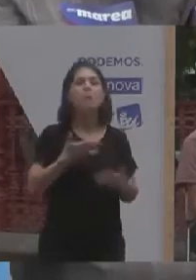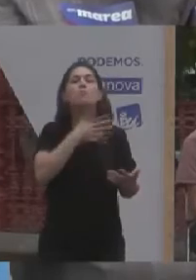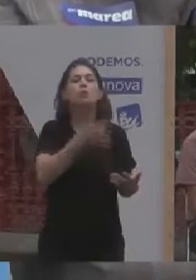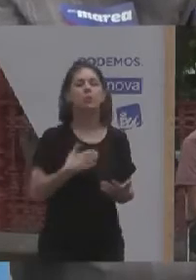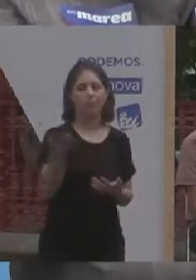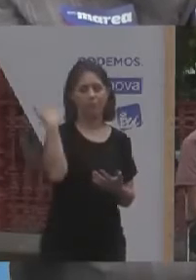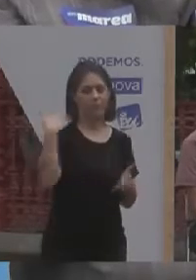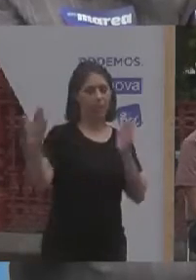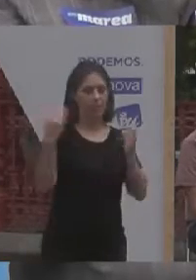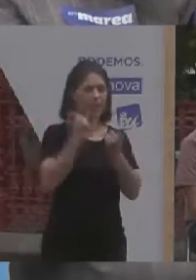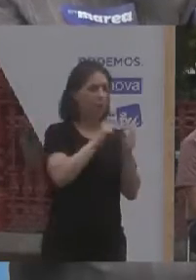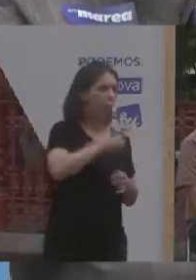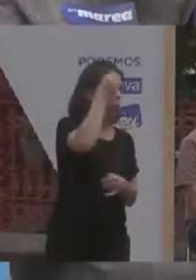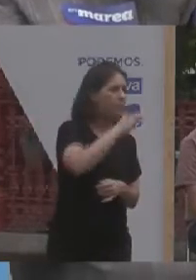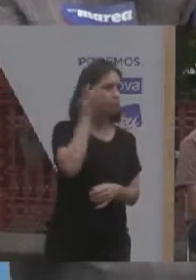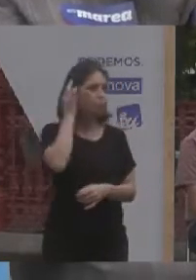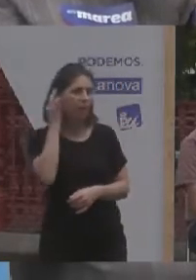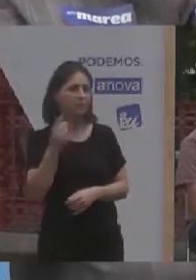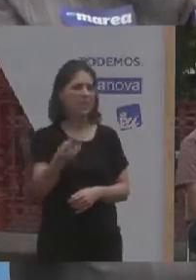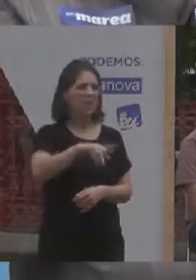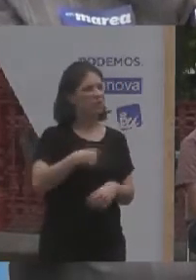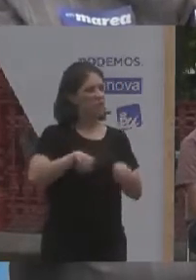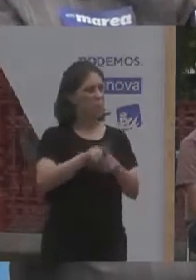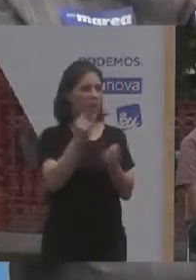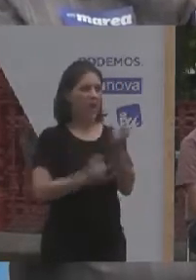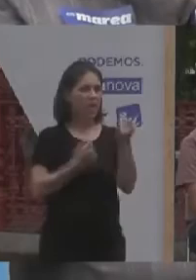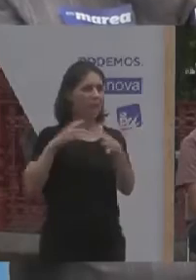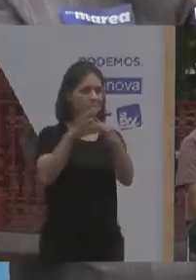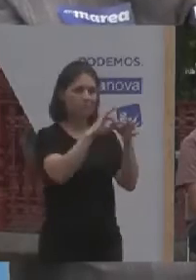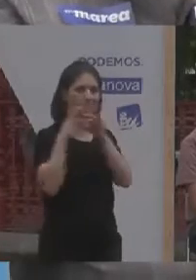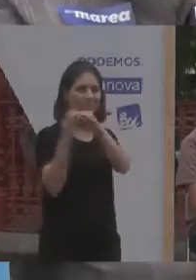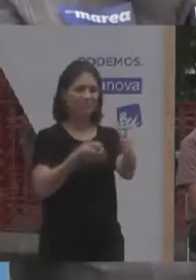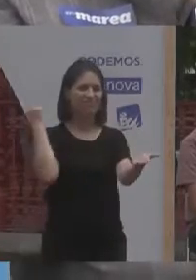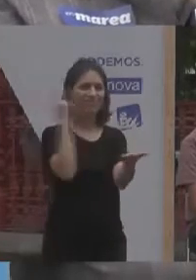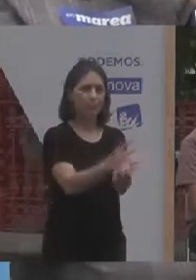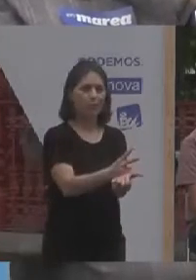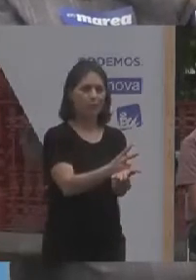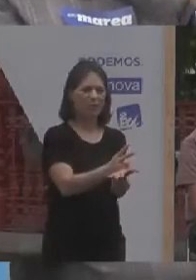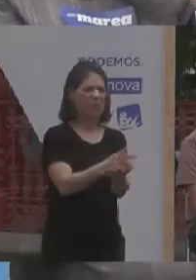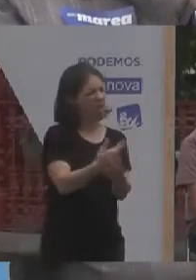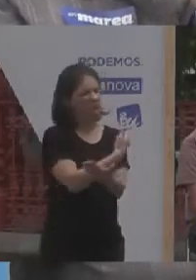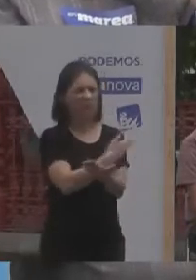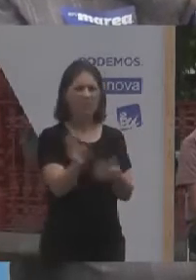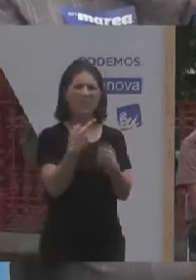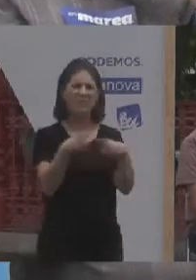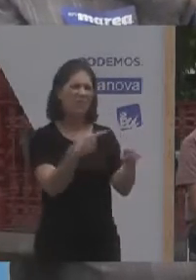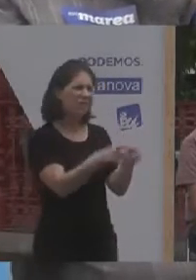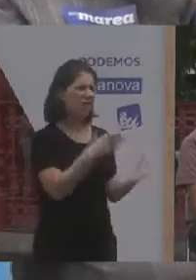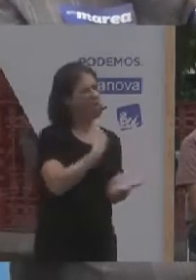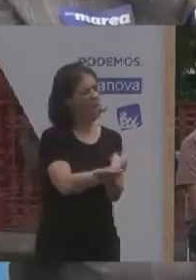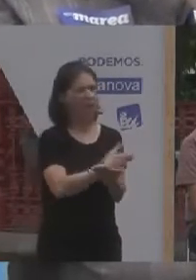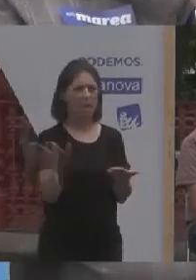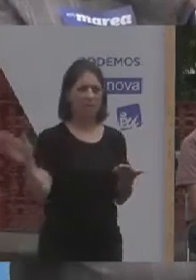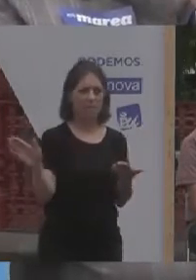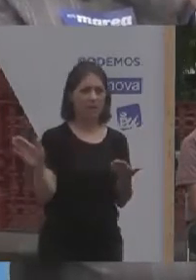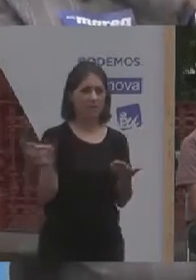moita xente, homes e mulleres, decidiron apostar pola unidade superando as diferencias que poidera haber e que lastraron